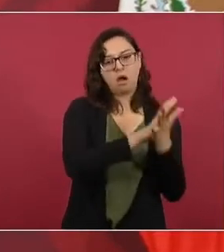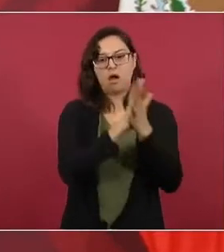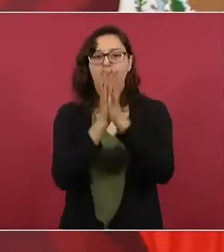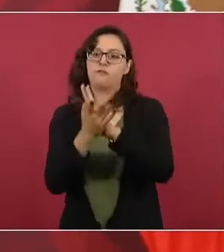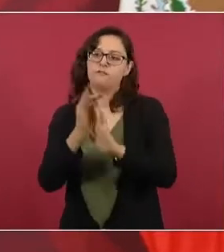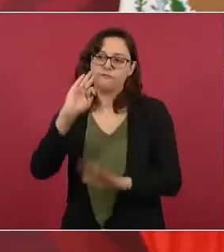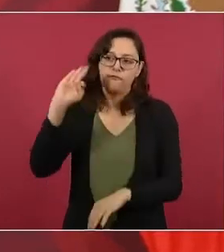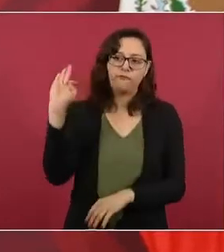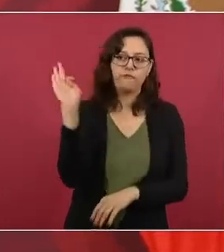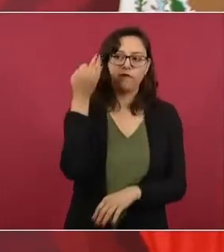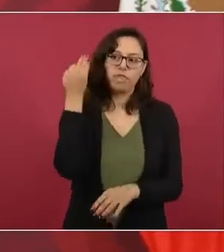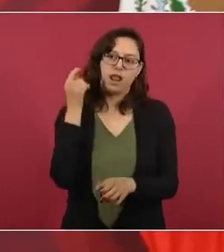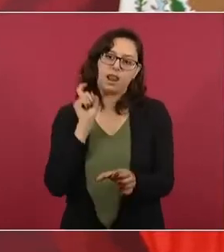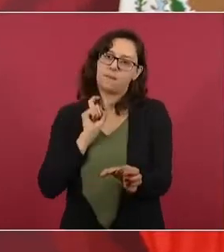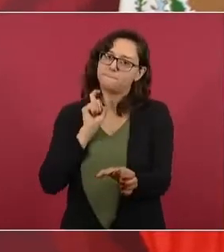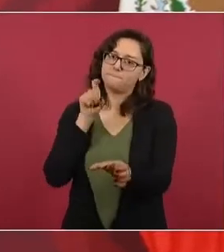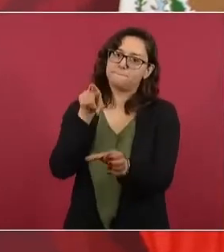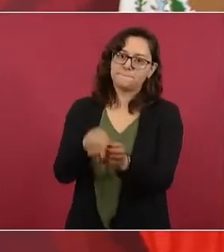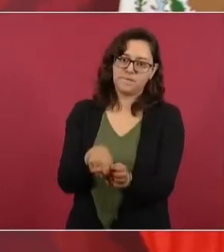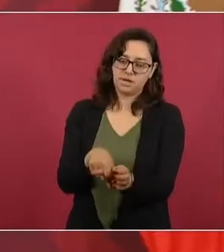está haciendo un censo,